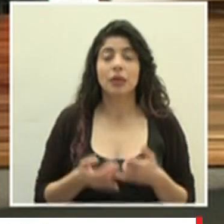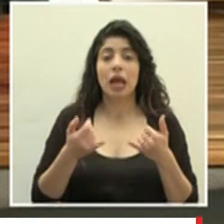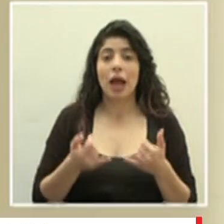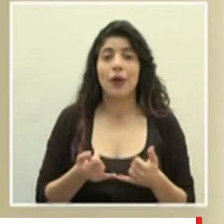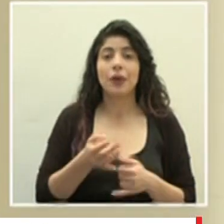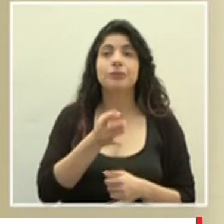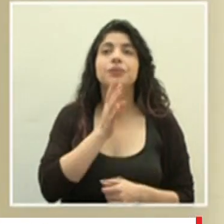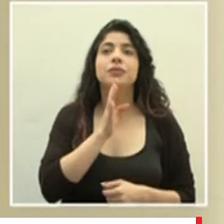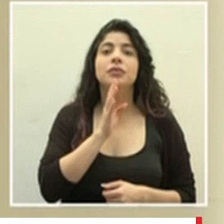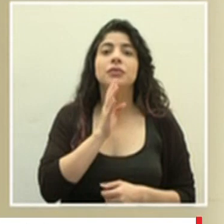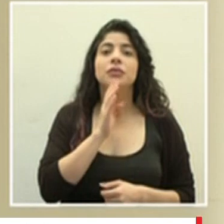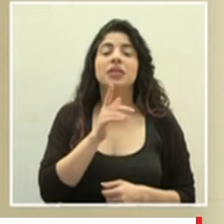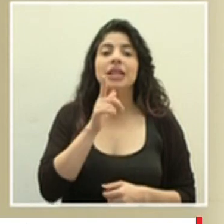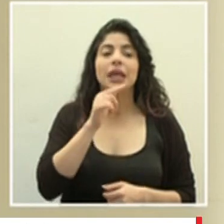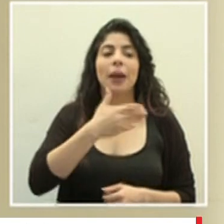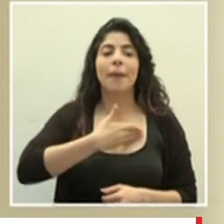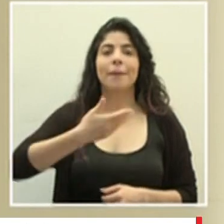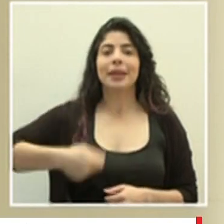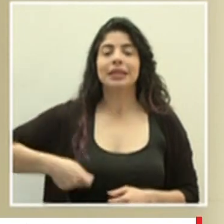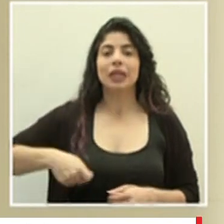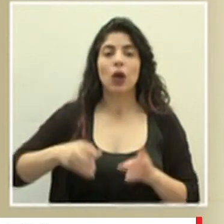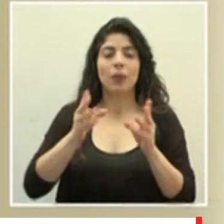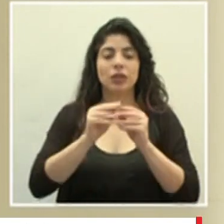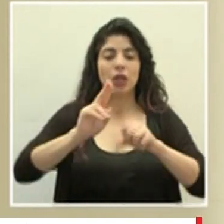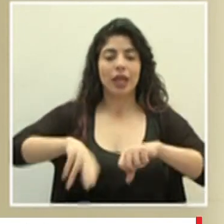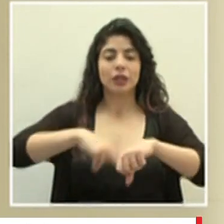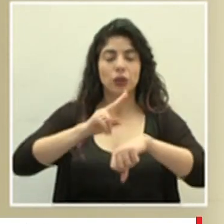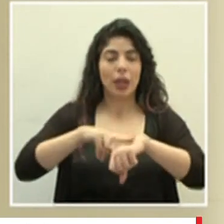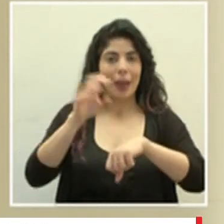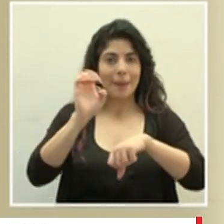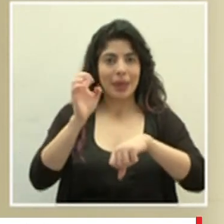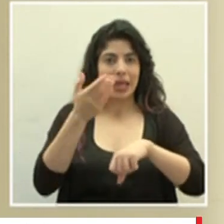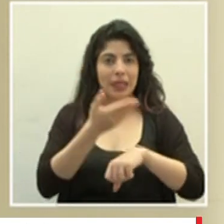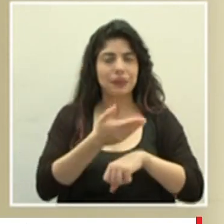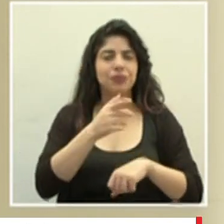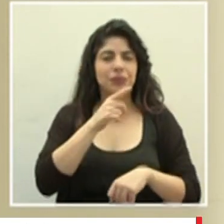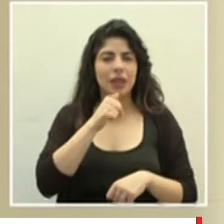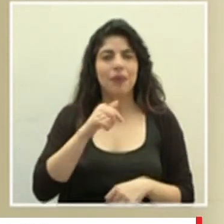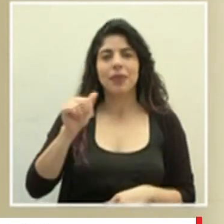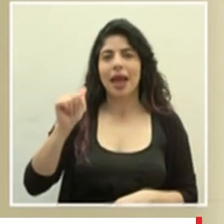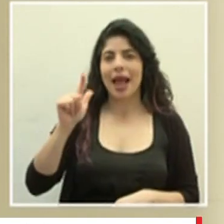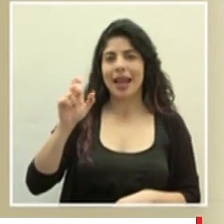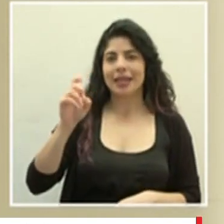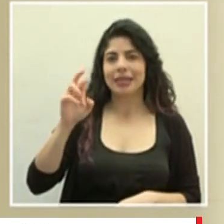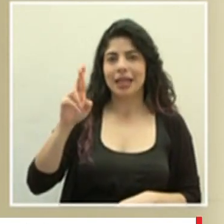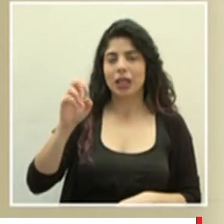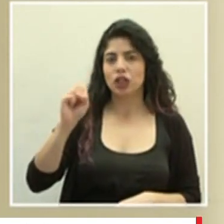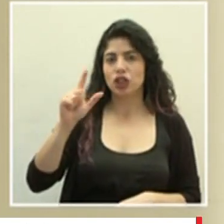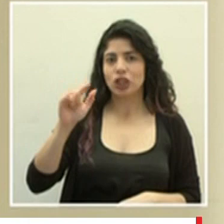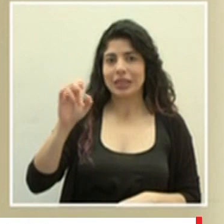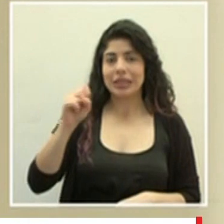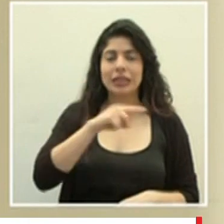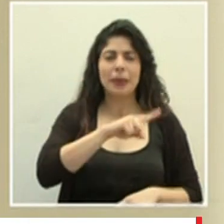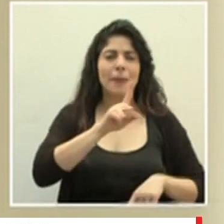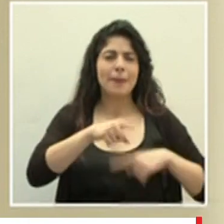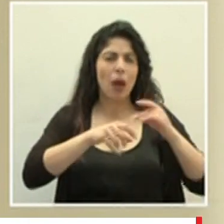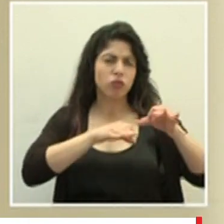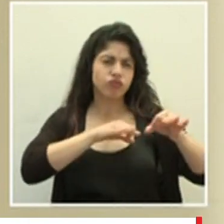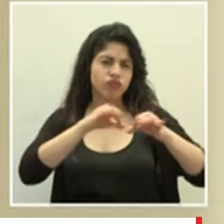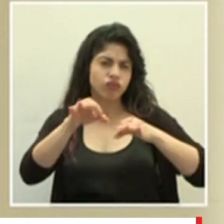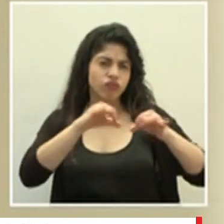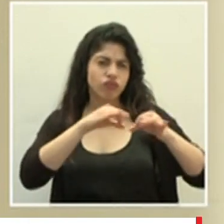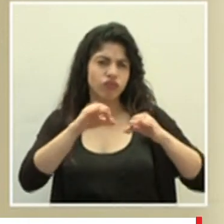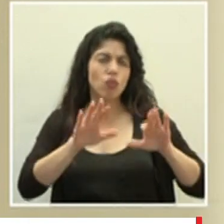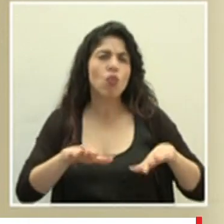Cedemos el uso de la palabra al presidente de la Comisión Nacional de Emergencias, el señor Alexander Solís, quien detallará sobre